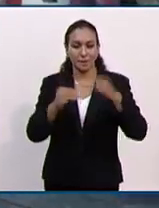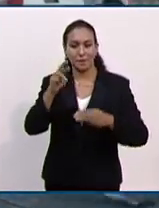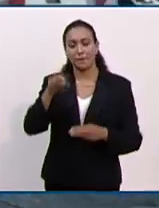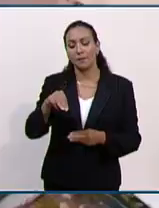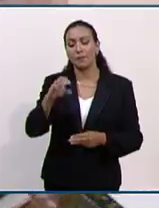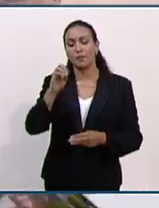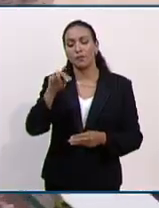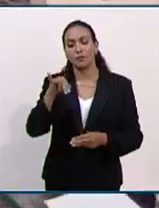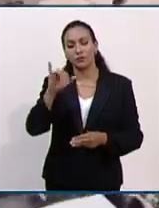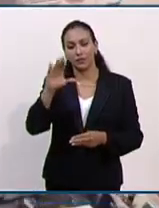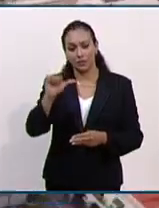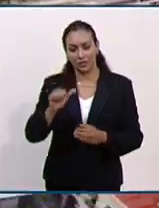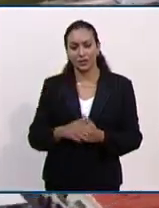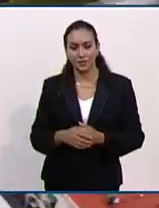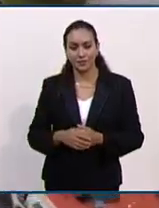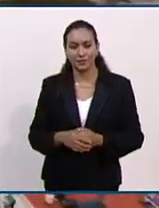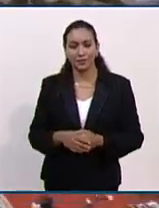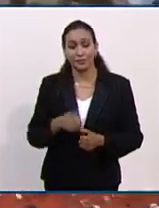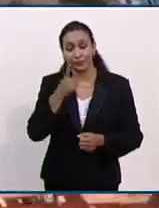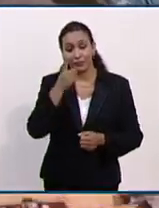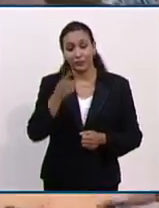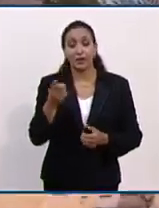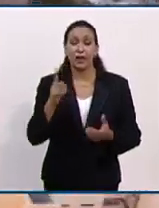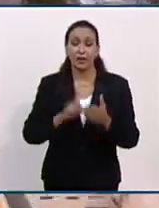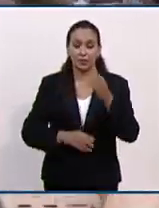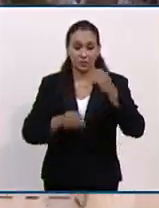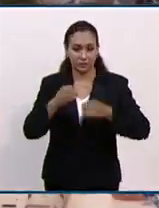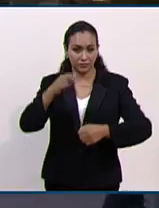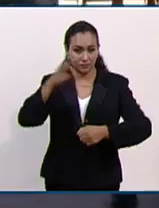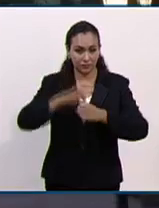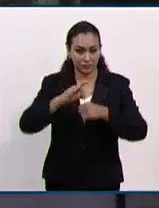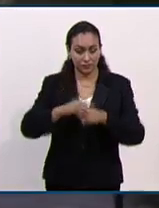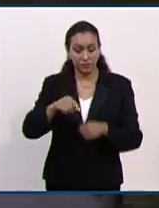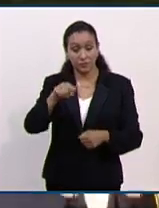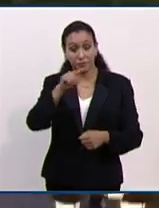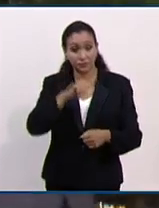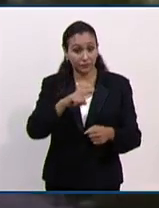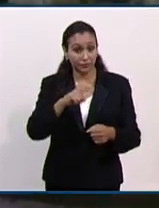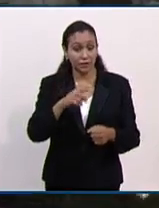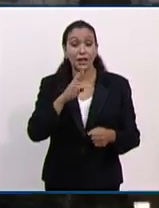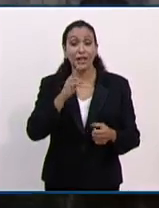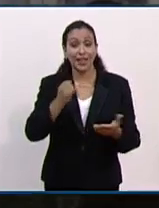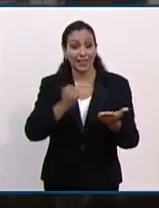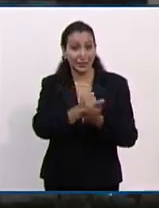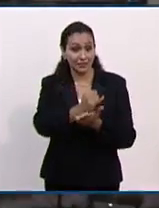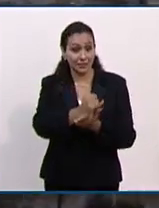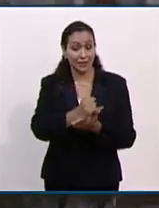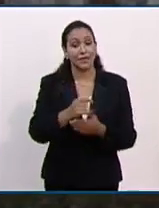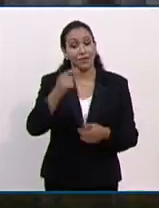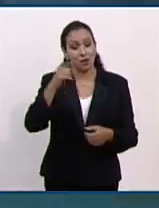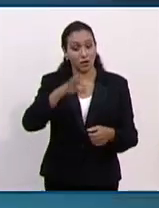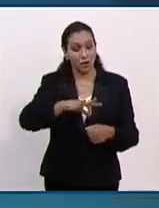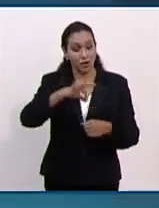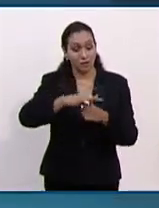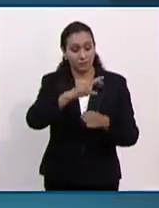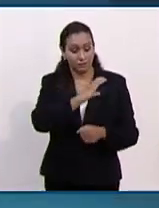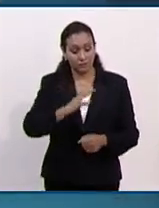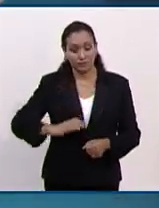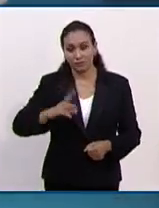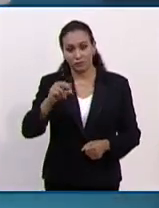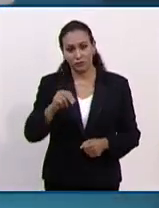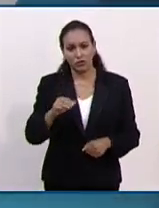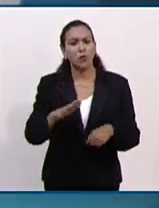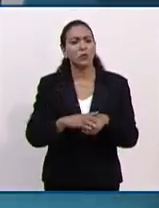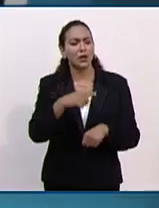Aralif Soto Fregoso explicó que el Tribunal Electoral no decide el resultado de las elecciones, pues su labor es